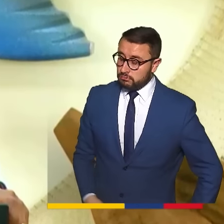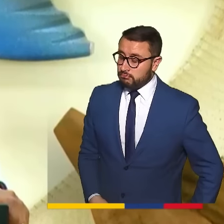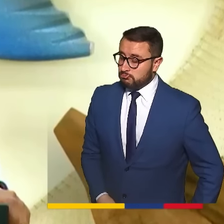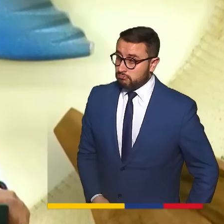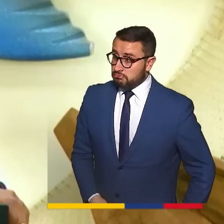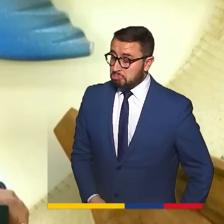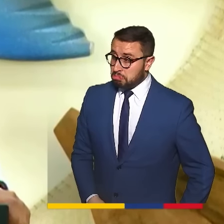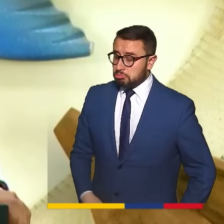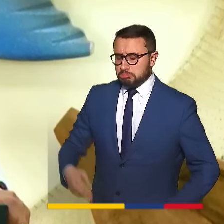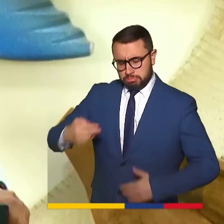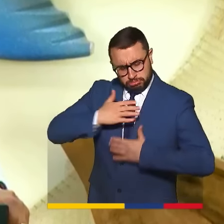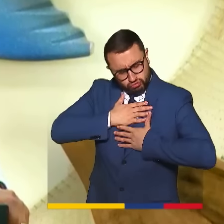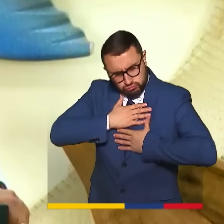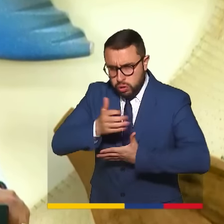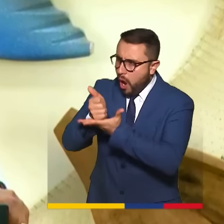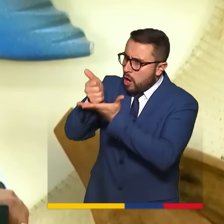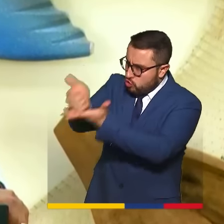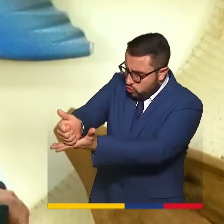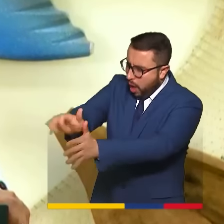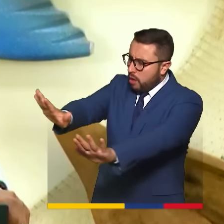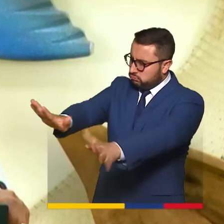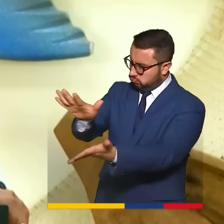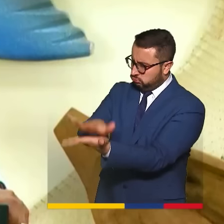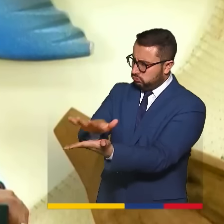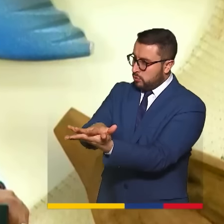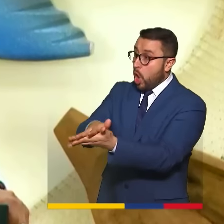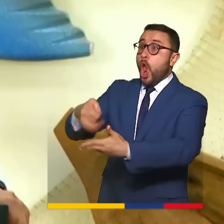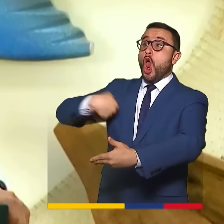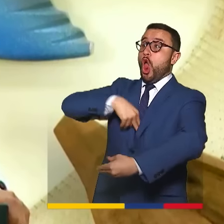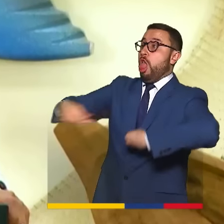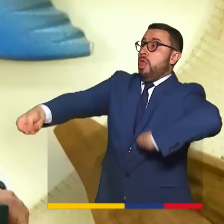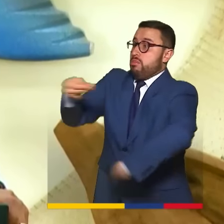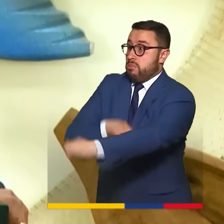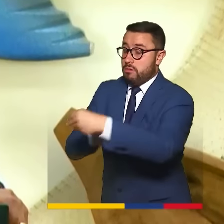con todo el corazón, no tiene que pedirnos nada a cambio.